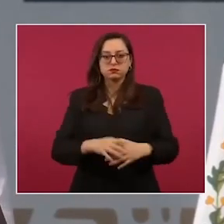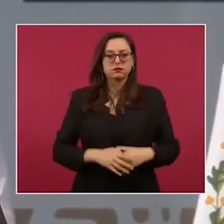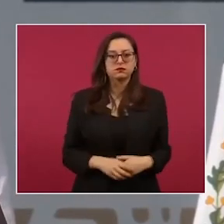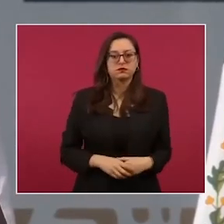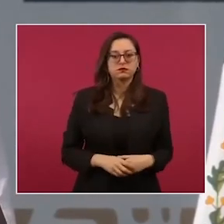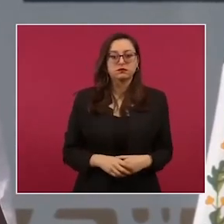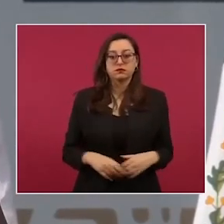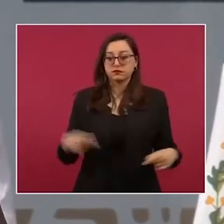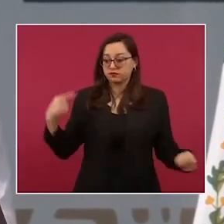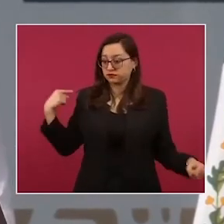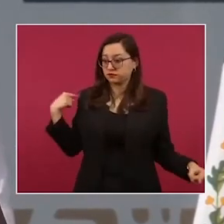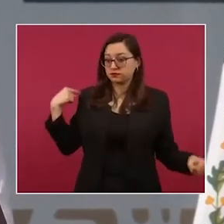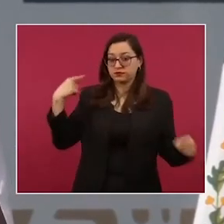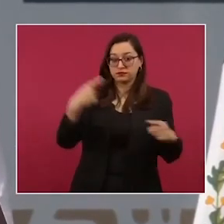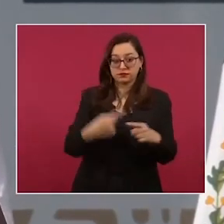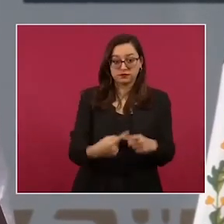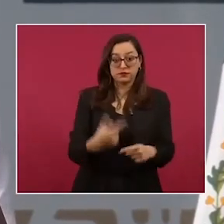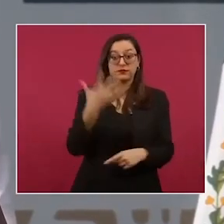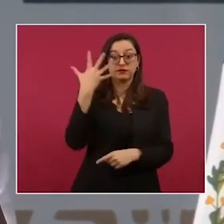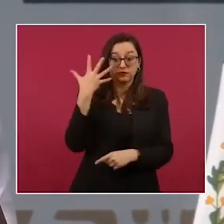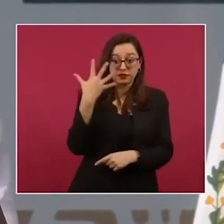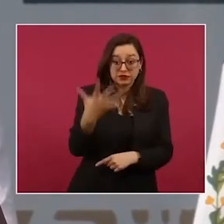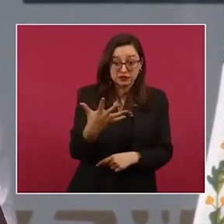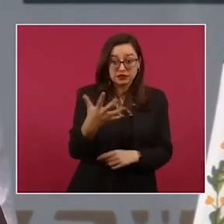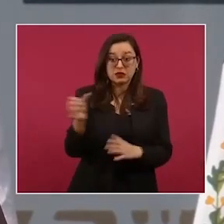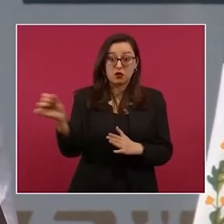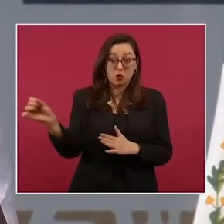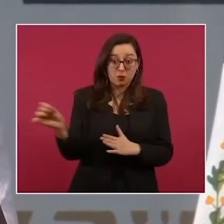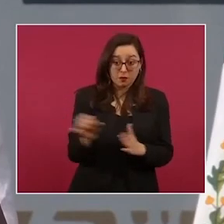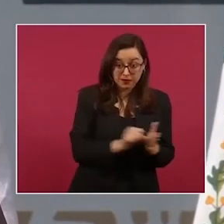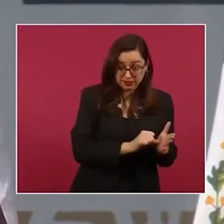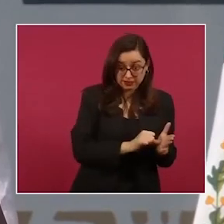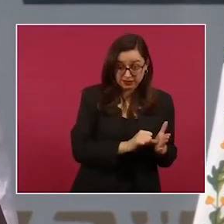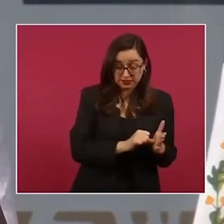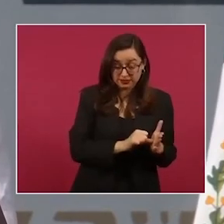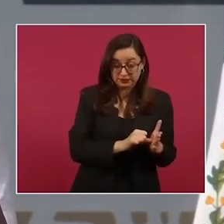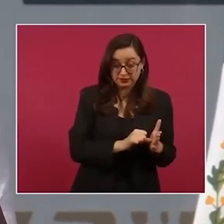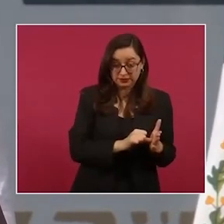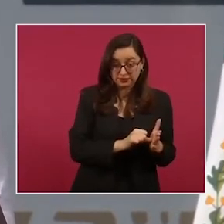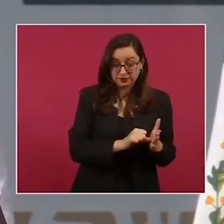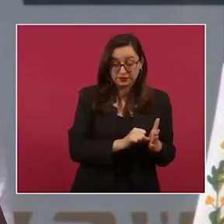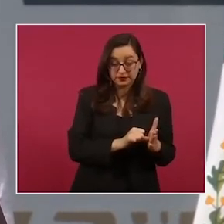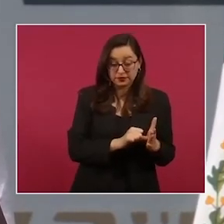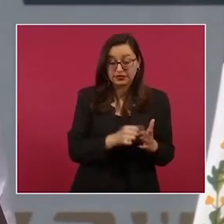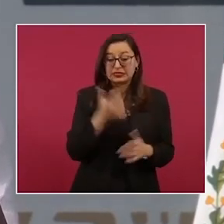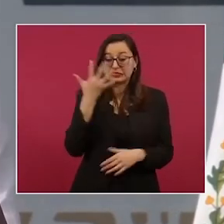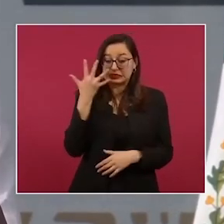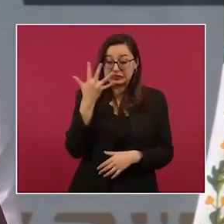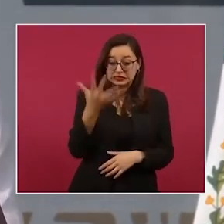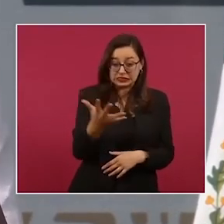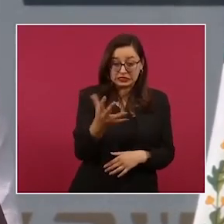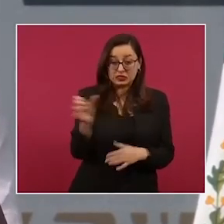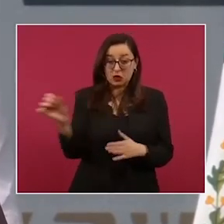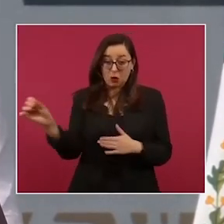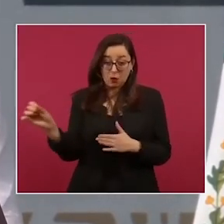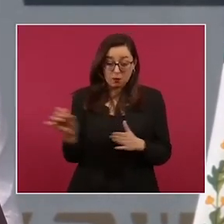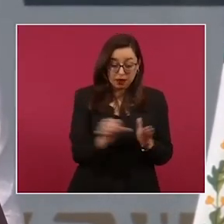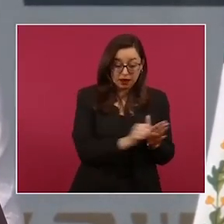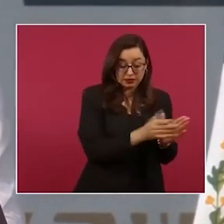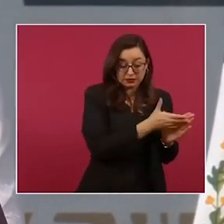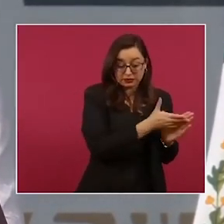cierta cantidad de horas o se les quitó para dárselos a los que presentan examen y que uscicam designa porque se supone que